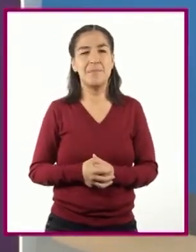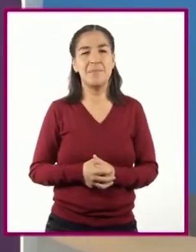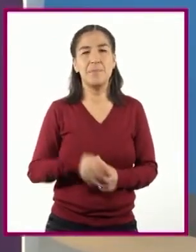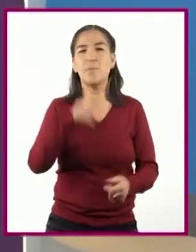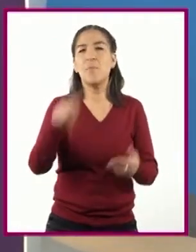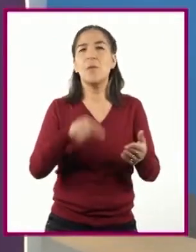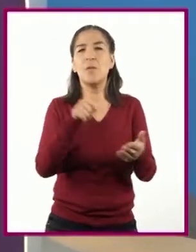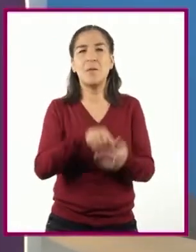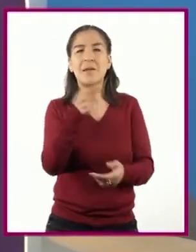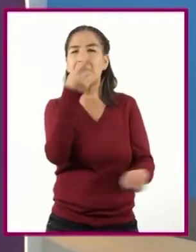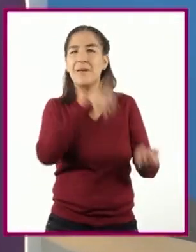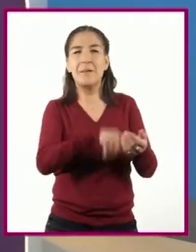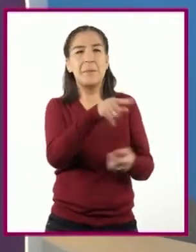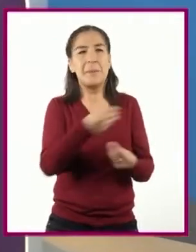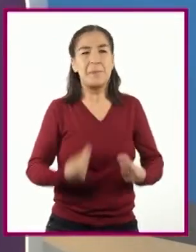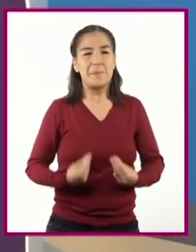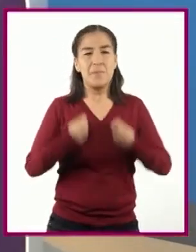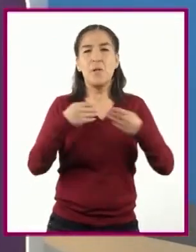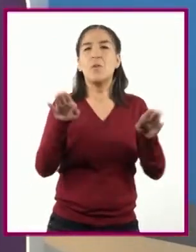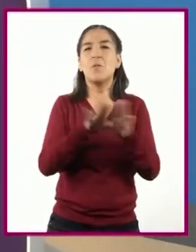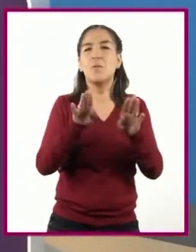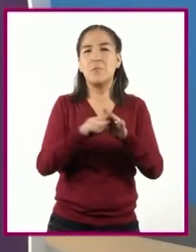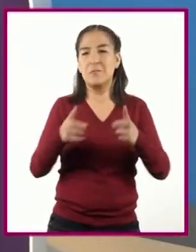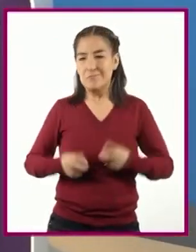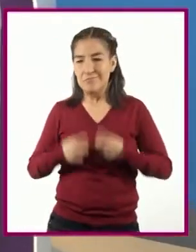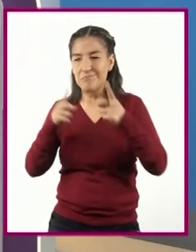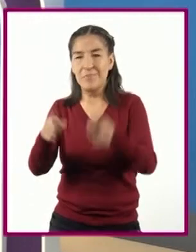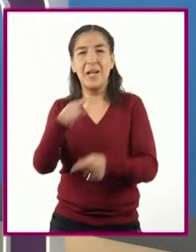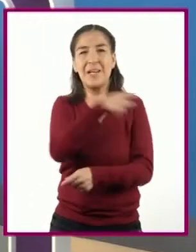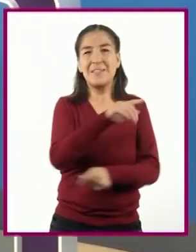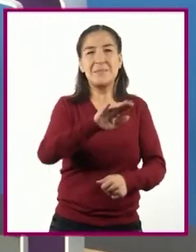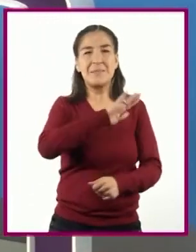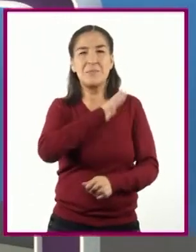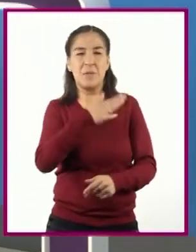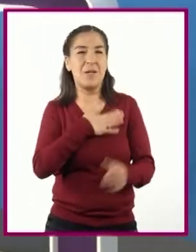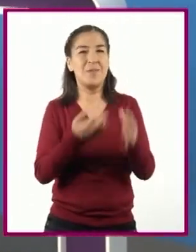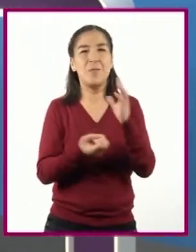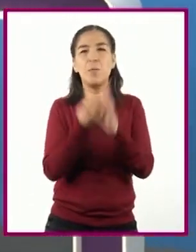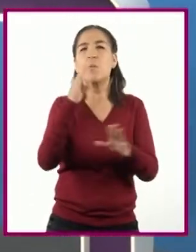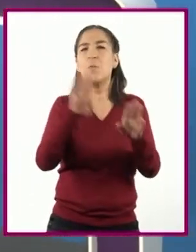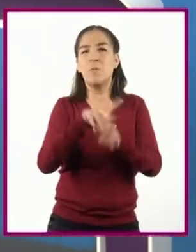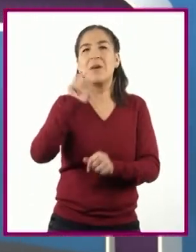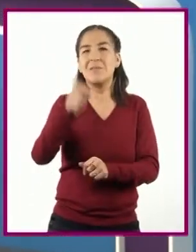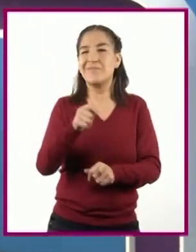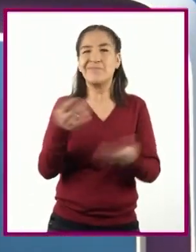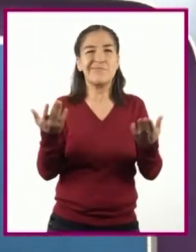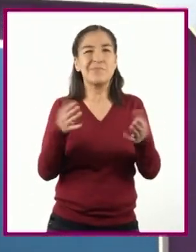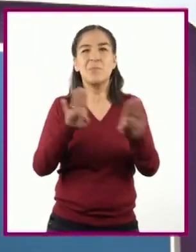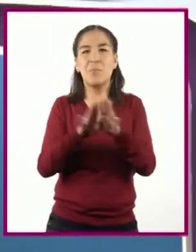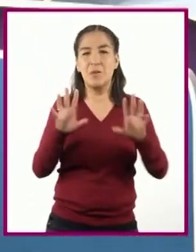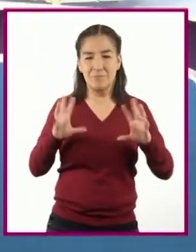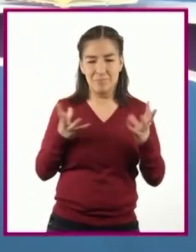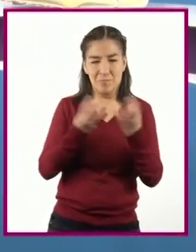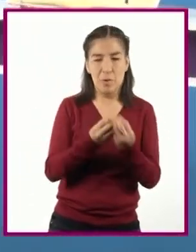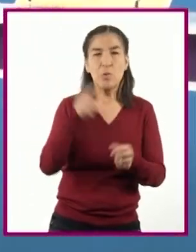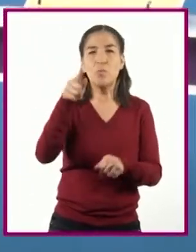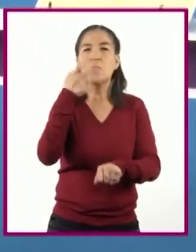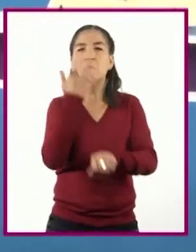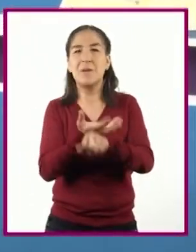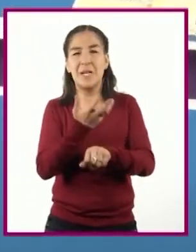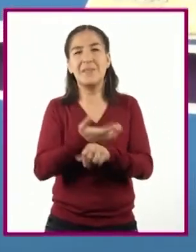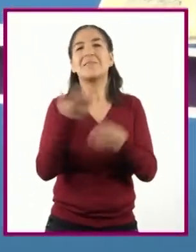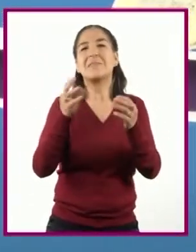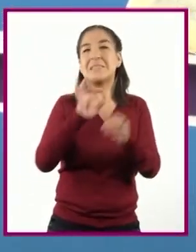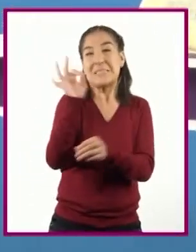que residían en los territorios cedidos por la corona española y que no desearan formar parte de la Unión Americana podían establecerse